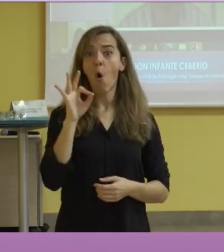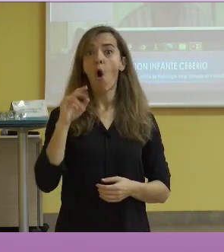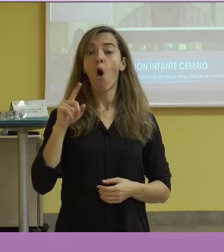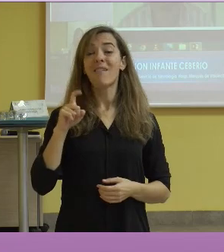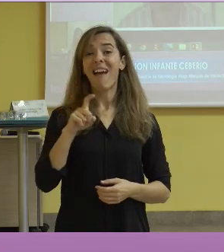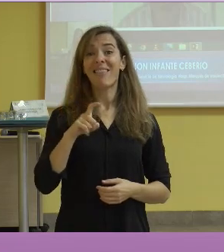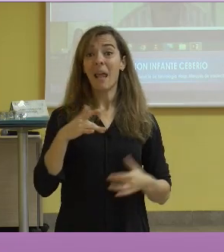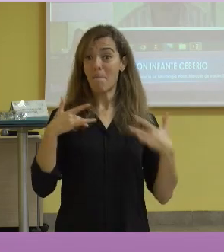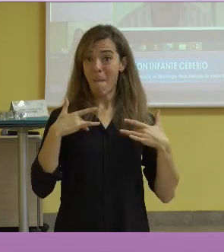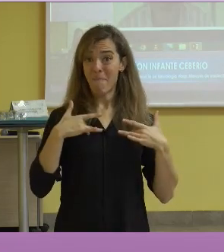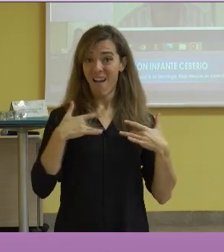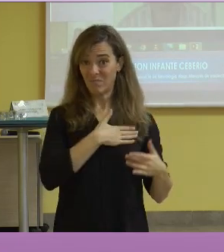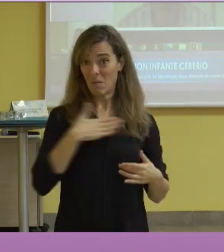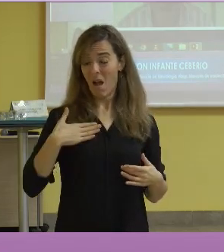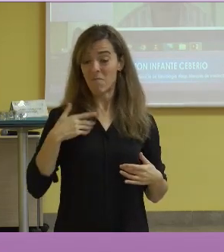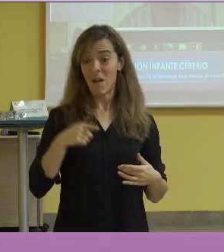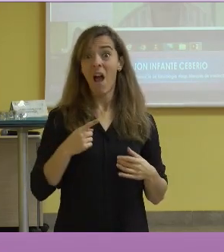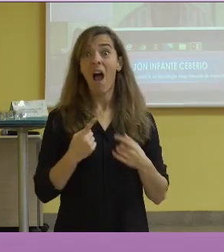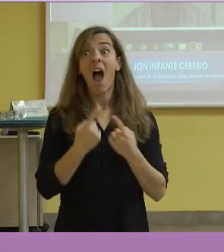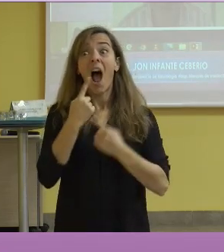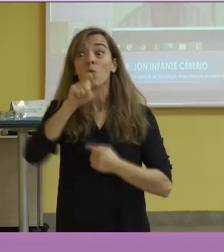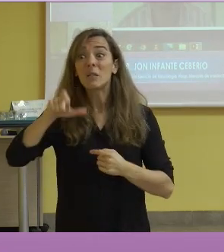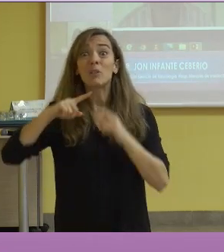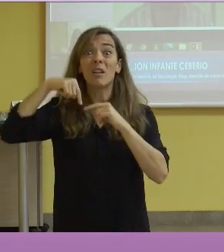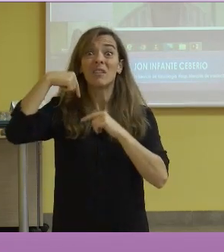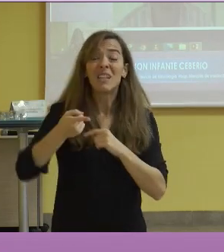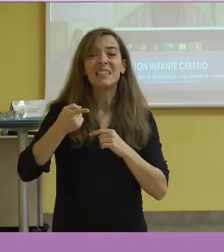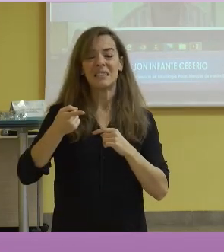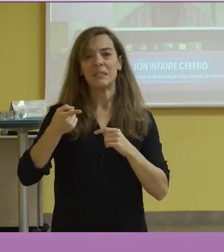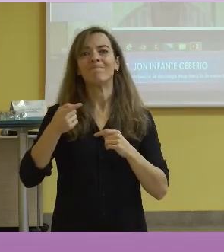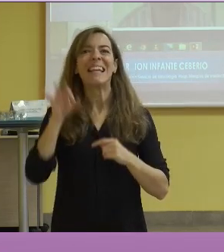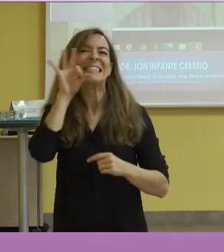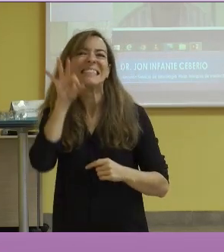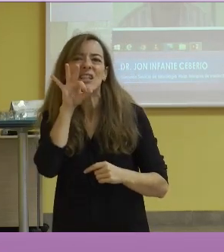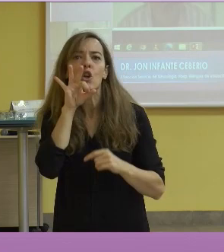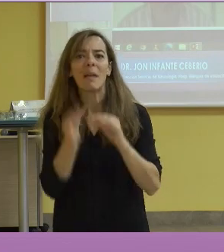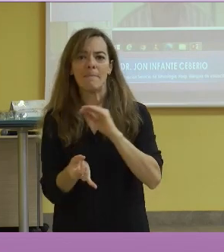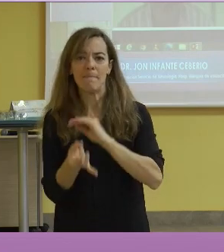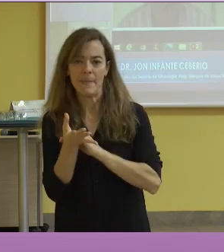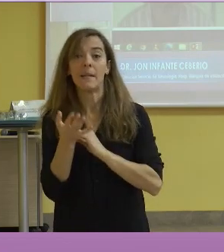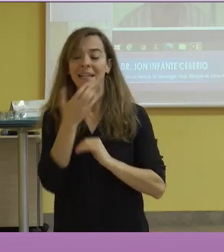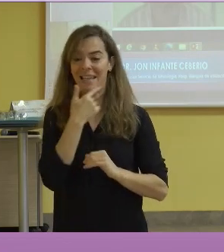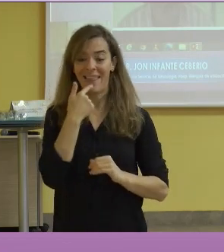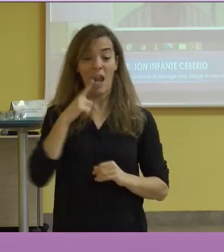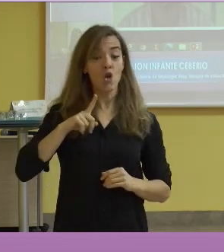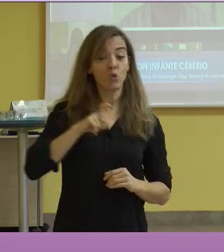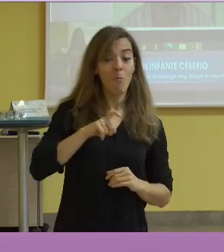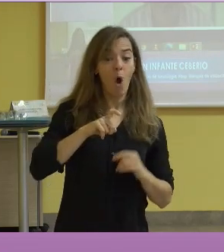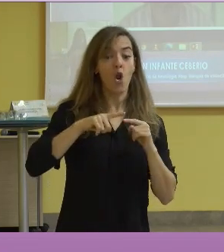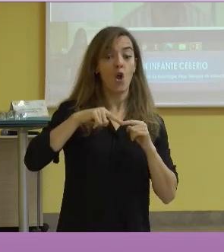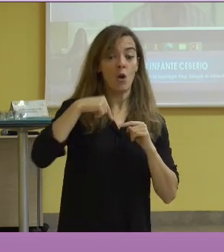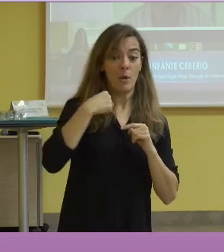mama, algunos pacientes desarrollan lo que llamamos un síndrome paraneoplásico. Es decir, el tumor provoca una